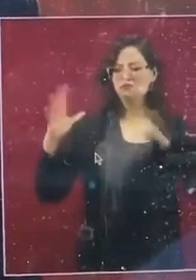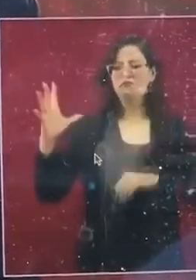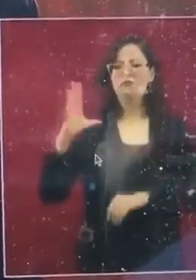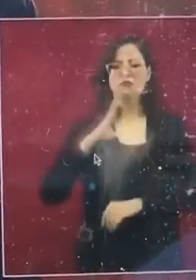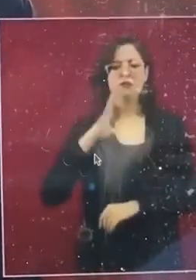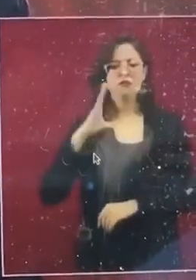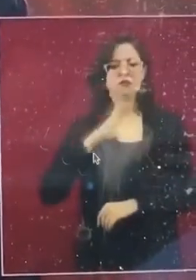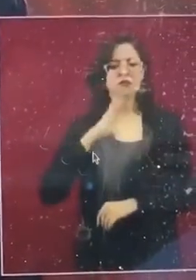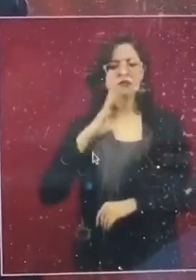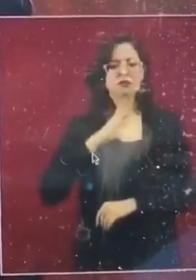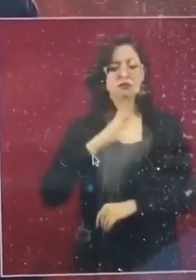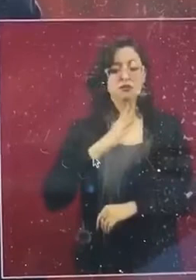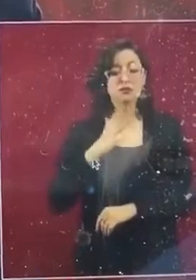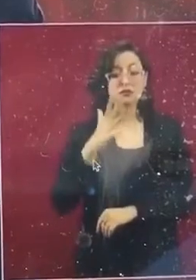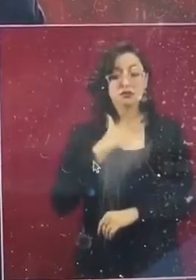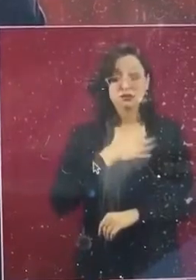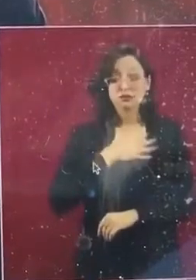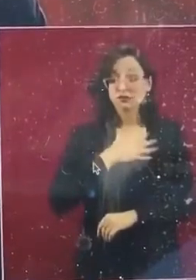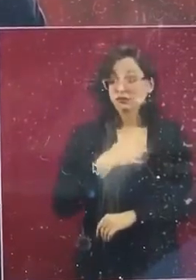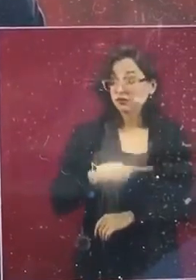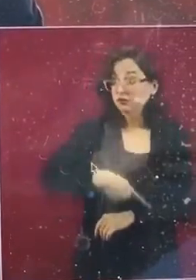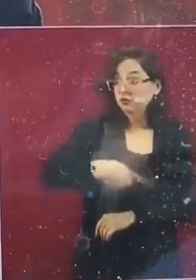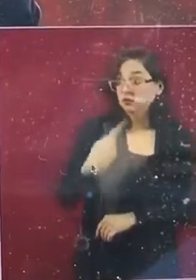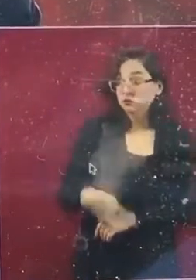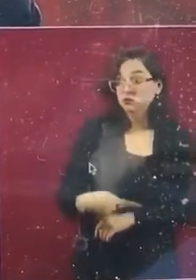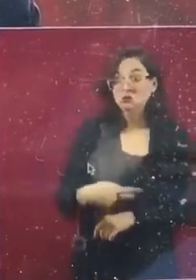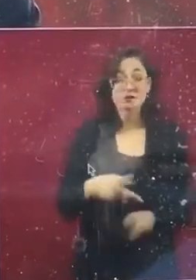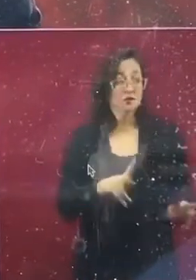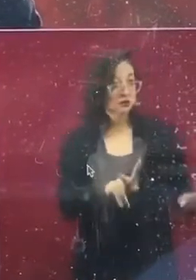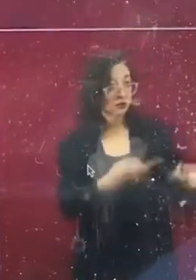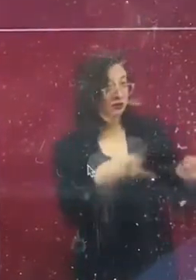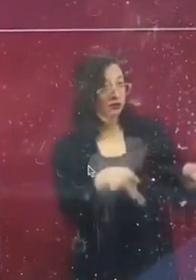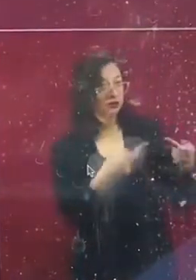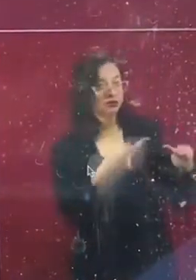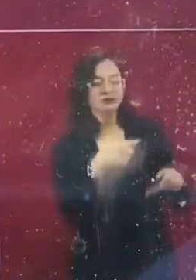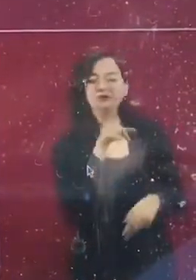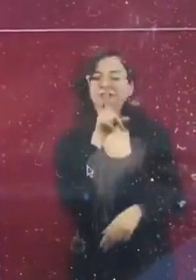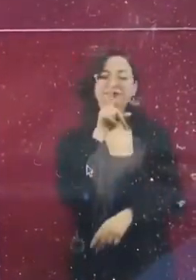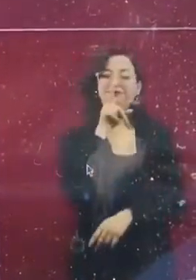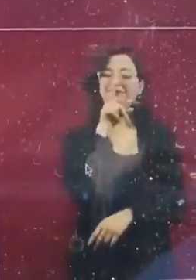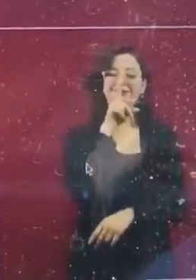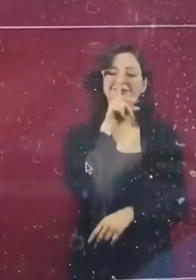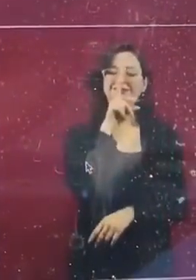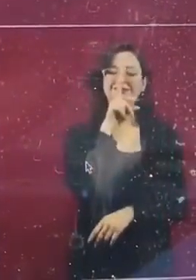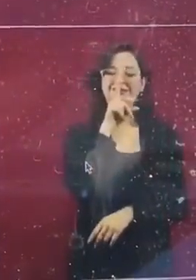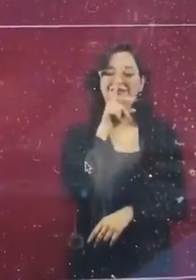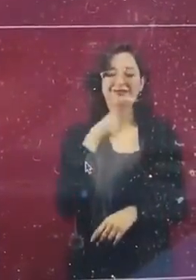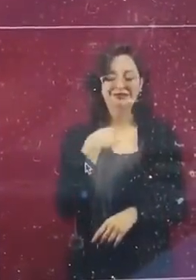No soy un vendepatria, para decirlo con claridad,